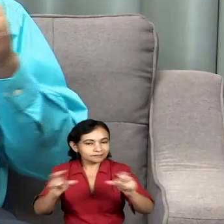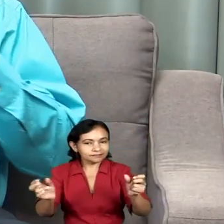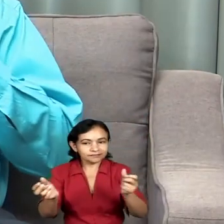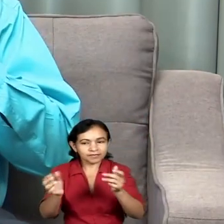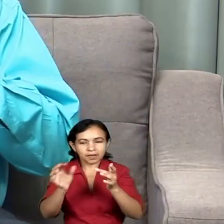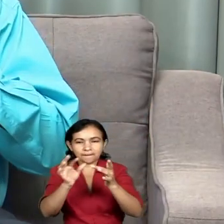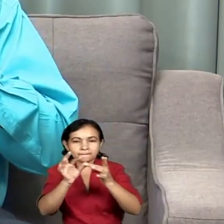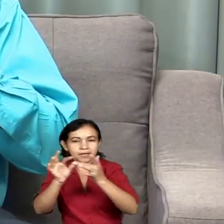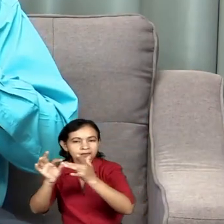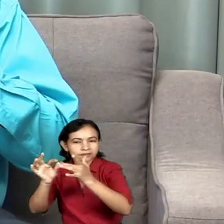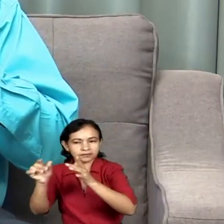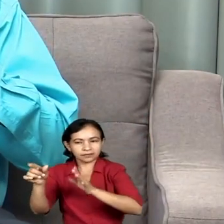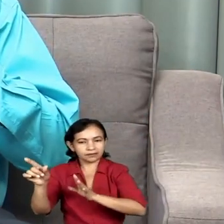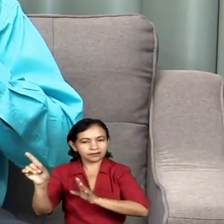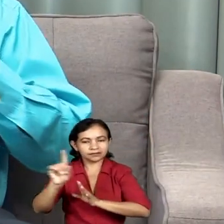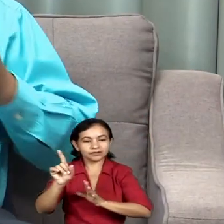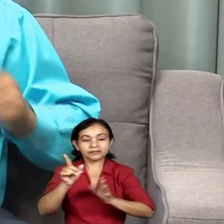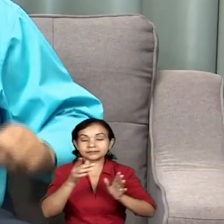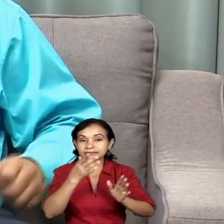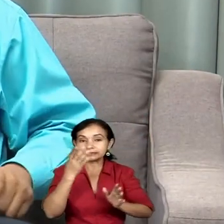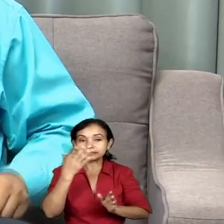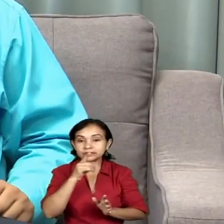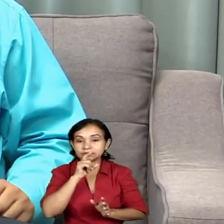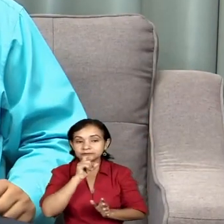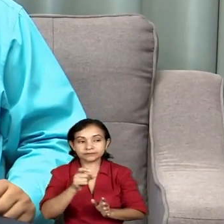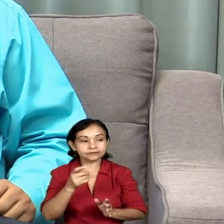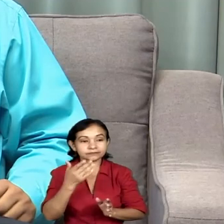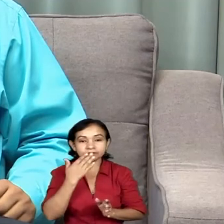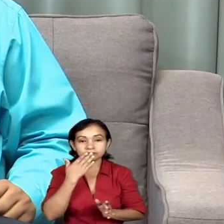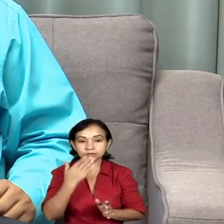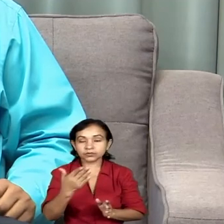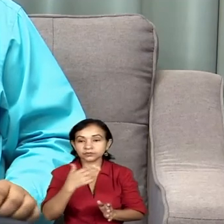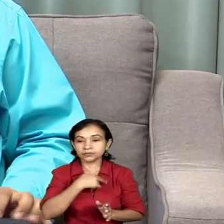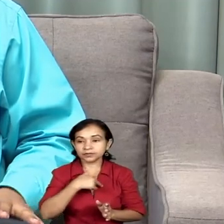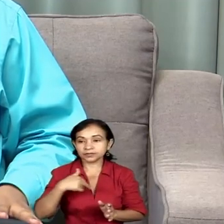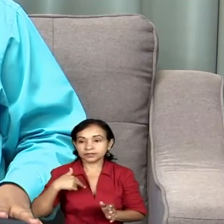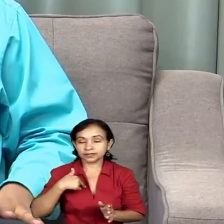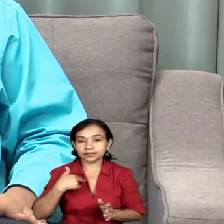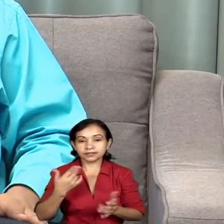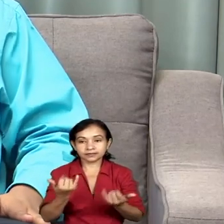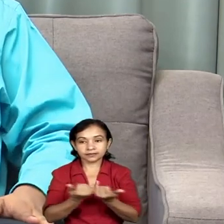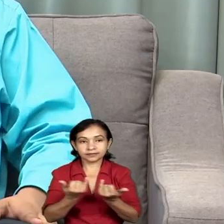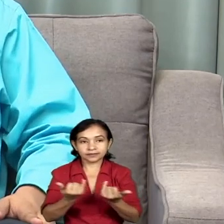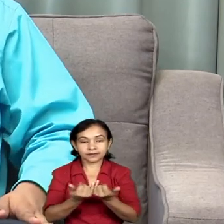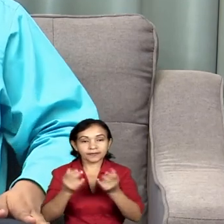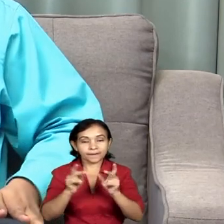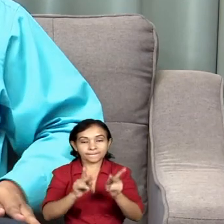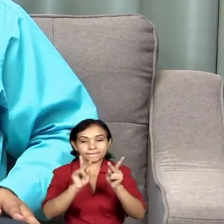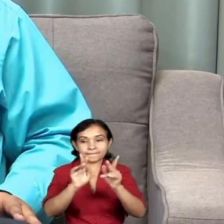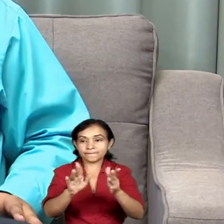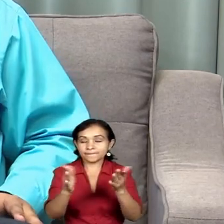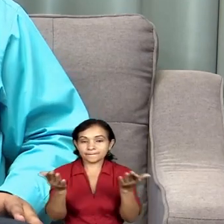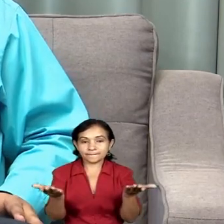es decir, y eso es interesante también, muy, muy buena la labor que realizan en función de eso. Personalmente he visto